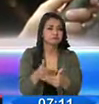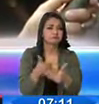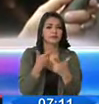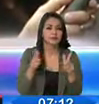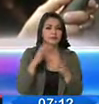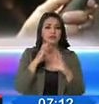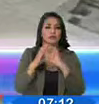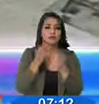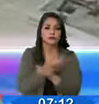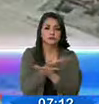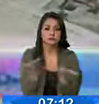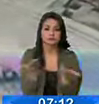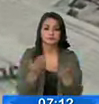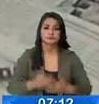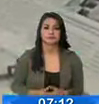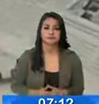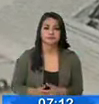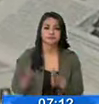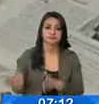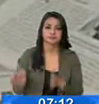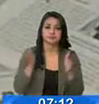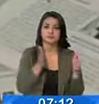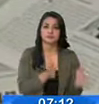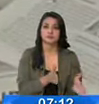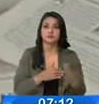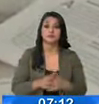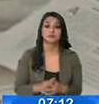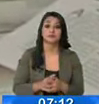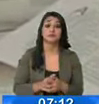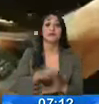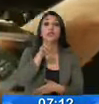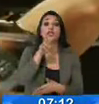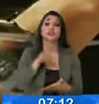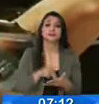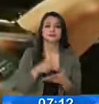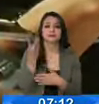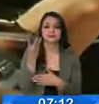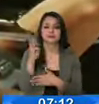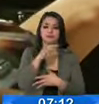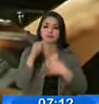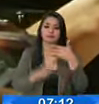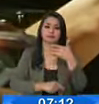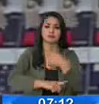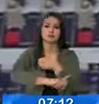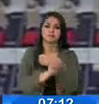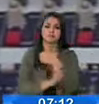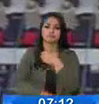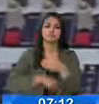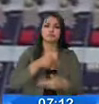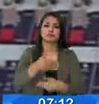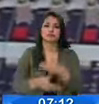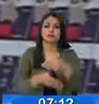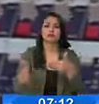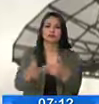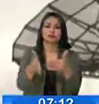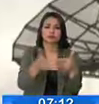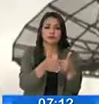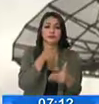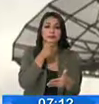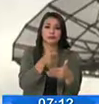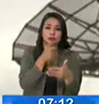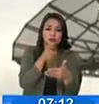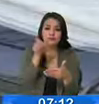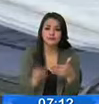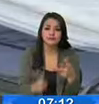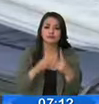de expresión. A diferencia de lo que muchos esperaban, en el 2016, las sanciones y procesos contra medios, periodistas y